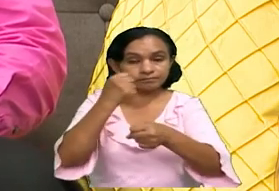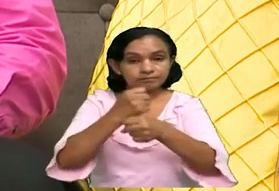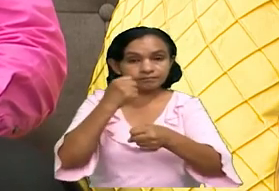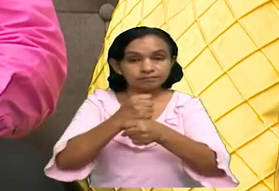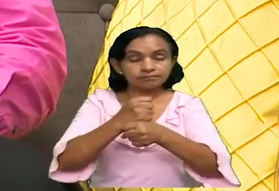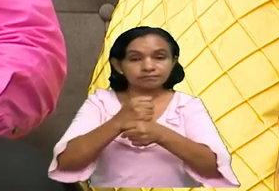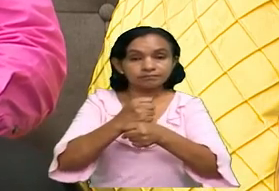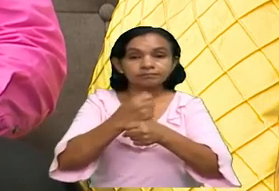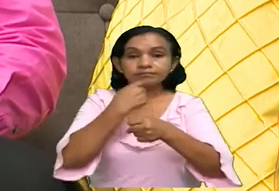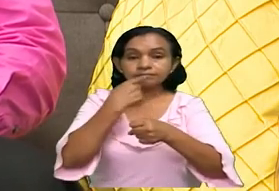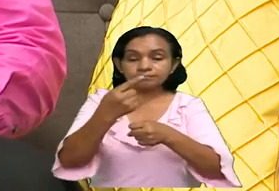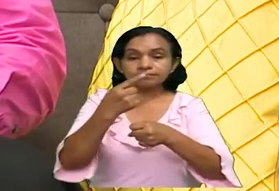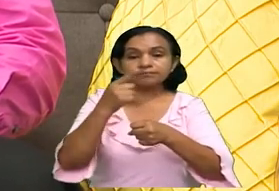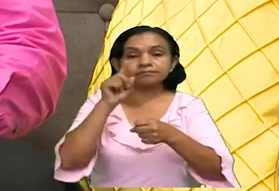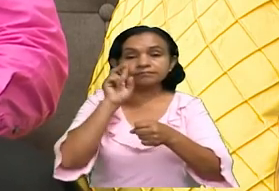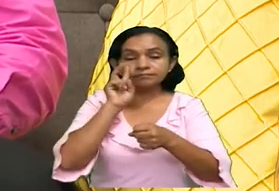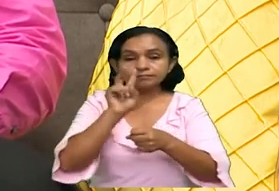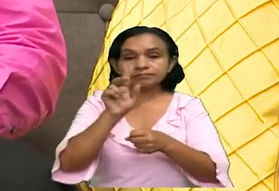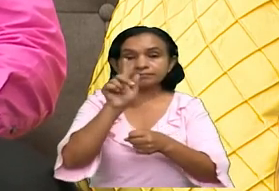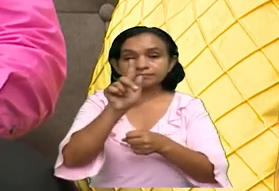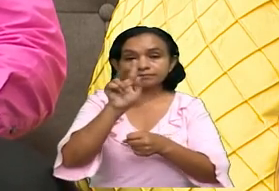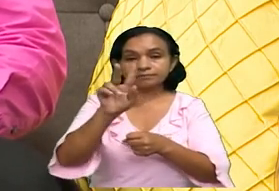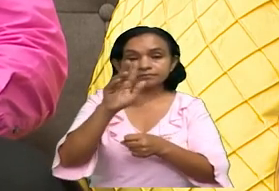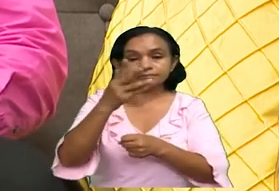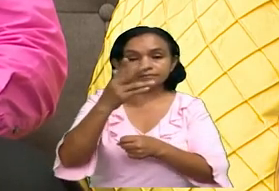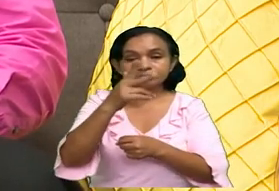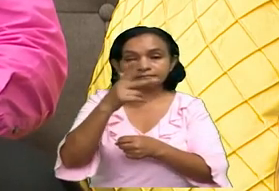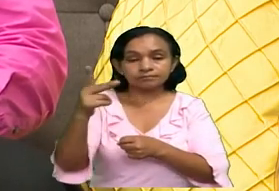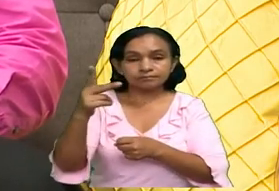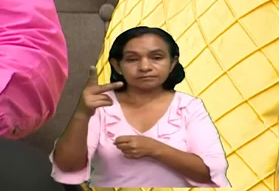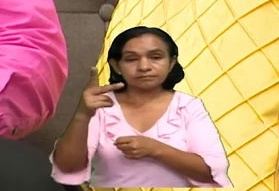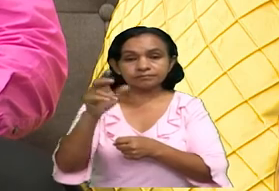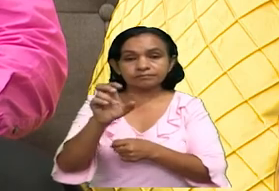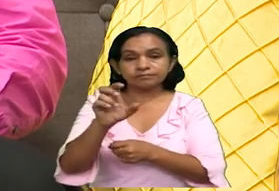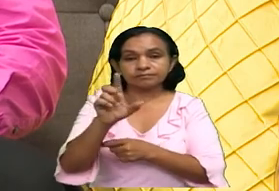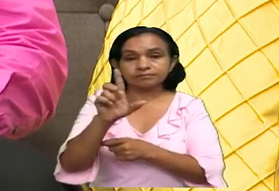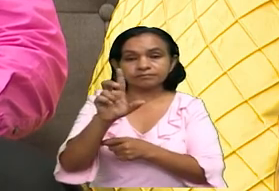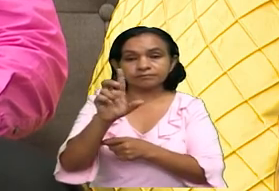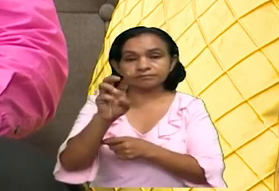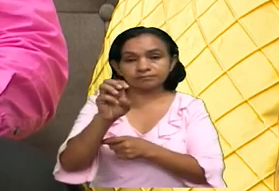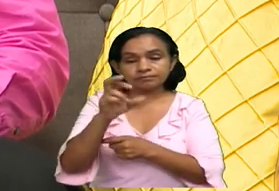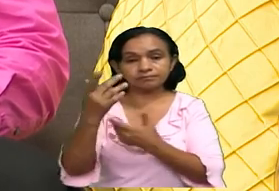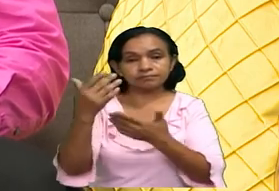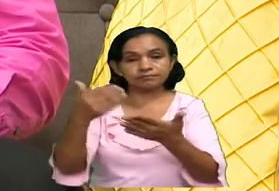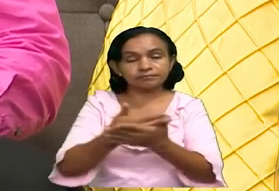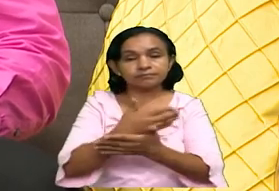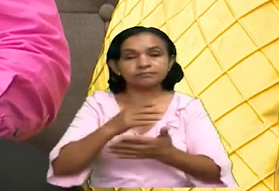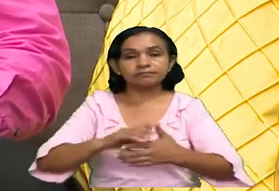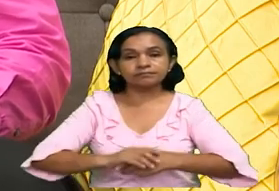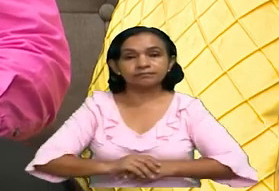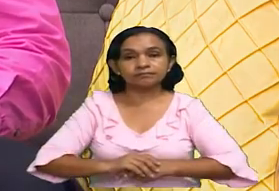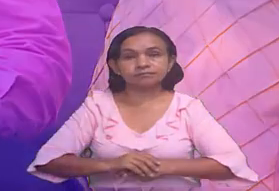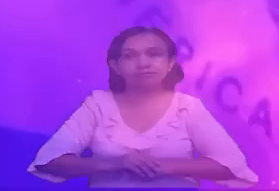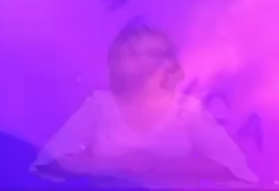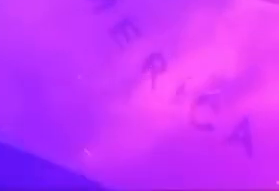este programa, le invitamos a que se quede en sintonía del canal parlamentario. Estuvo con ustedes Elmer Marx. Les esperamos en una nueva edición.